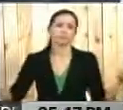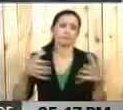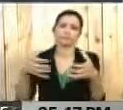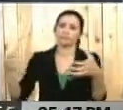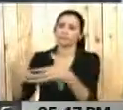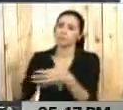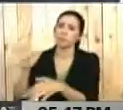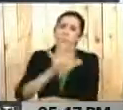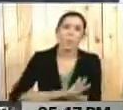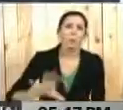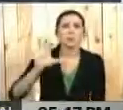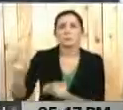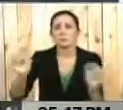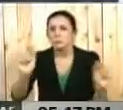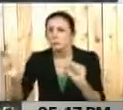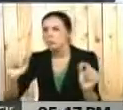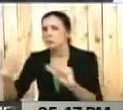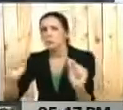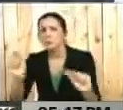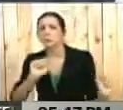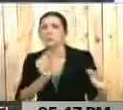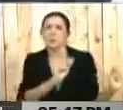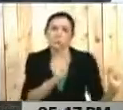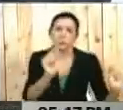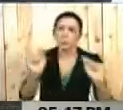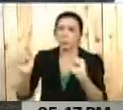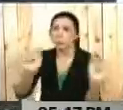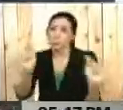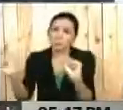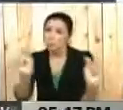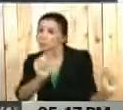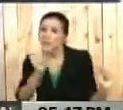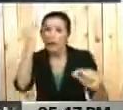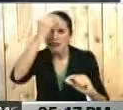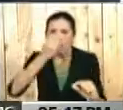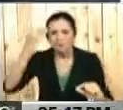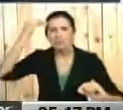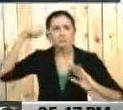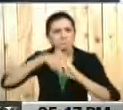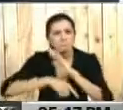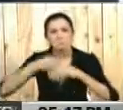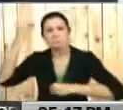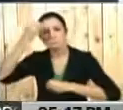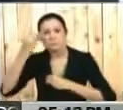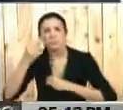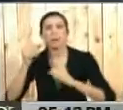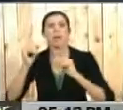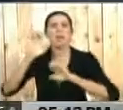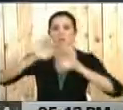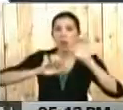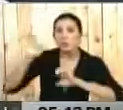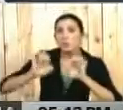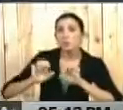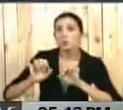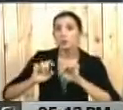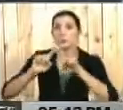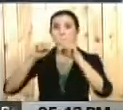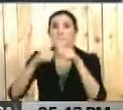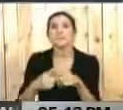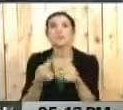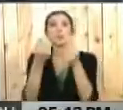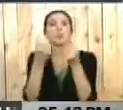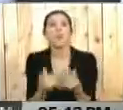asamblea, discuta, debata, considere, analice, critique, evalúe todo lo que es